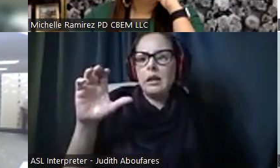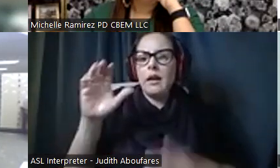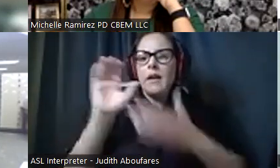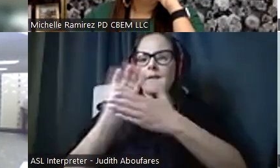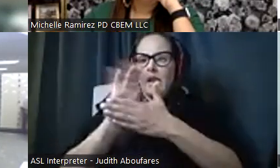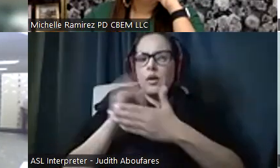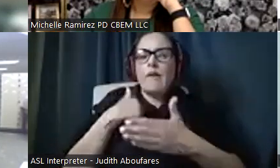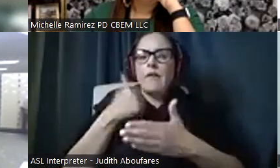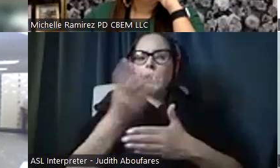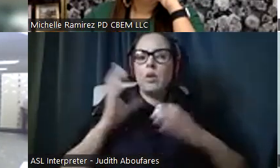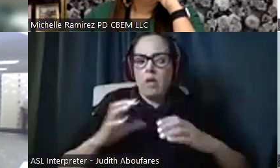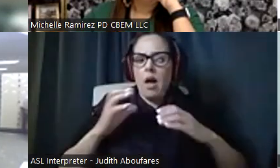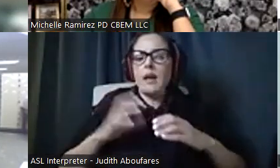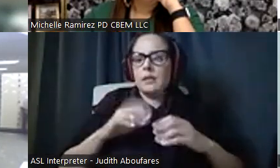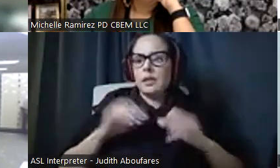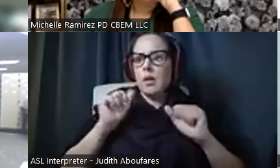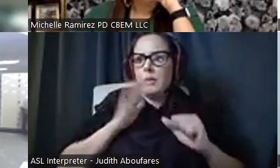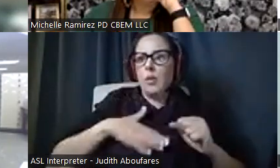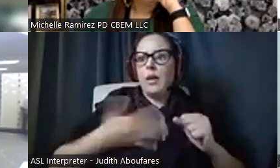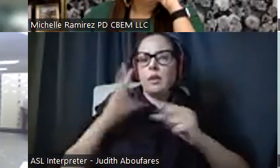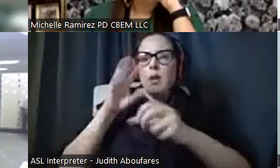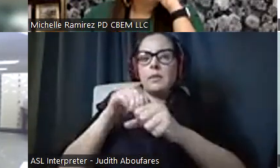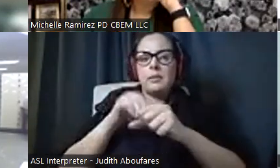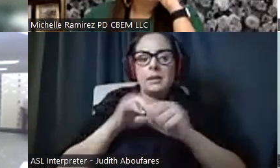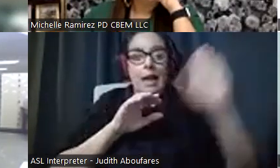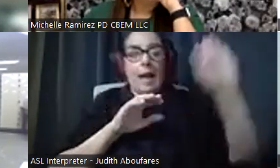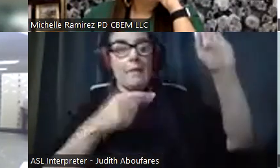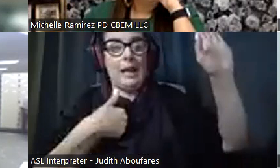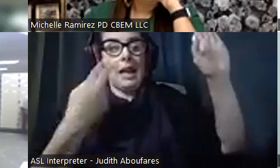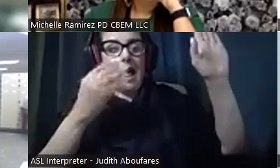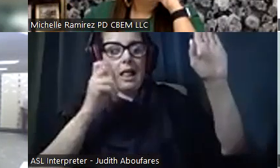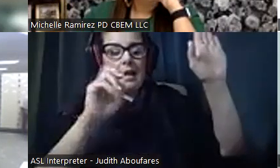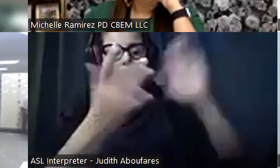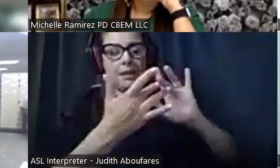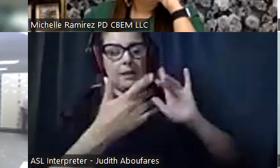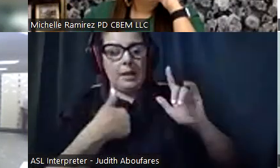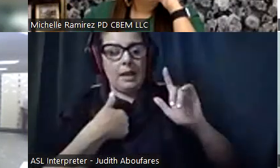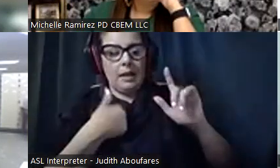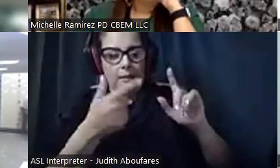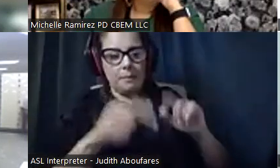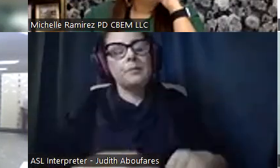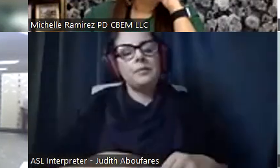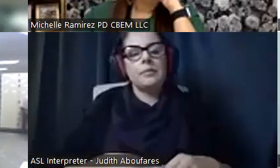de ACRC? Este sería yo. Tengo unos clientes que pueden participar, entonces déjenme ver.